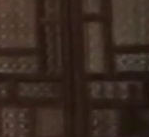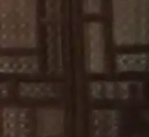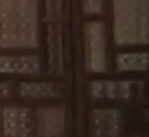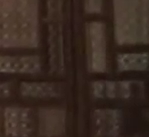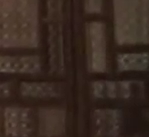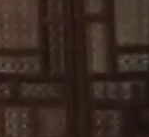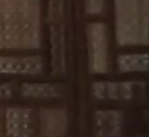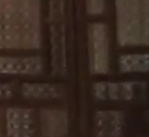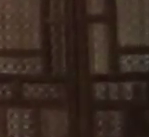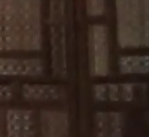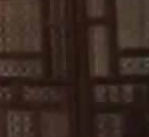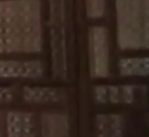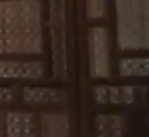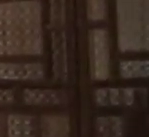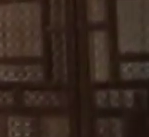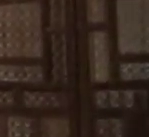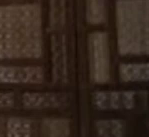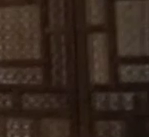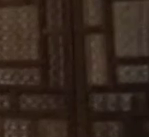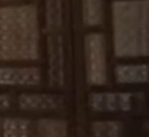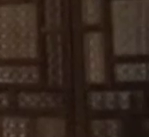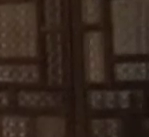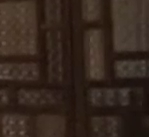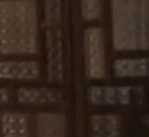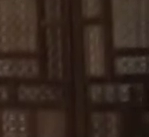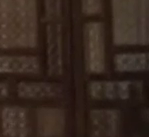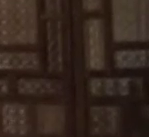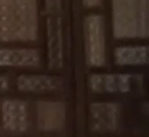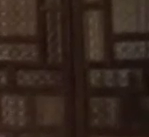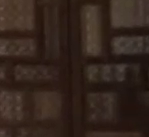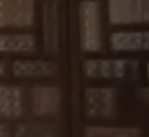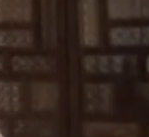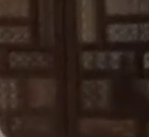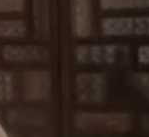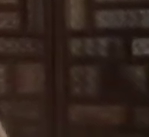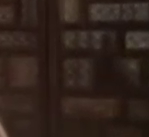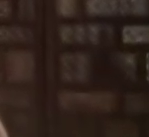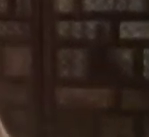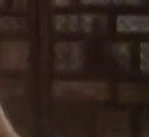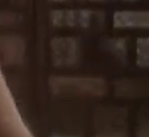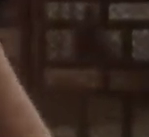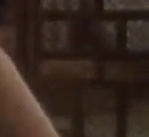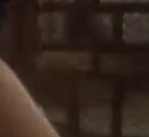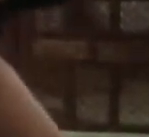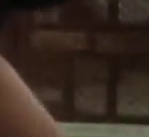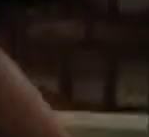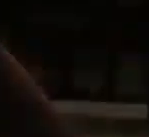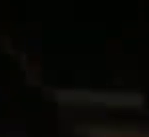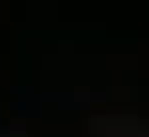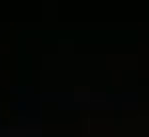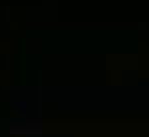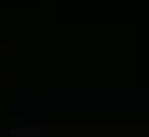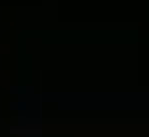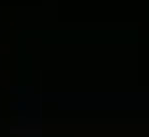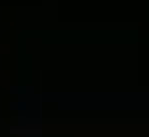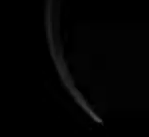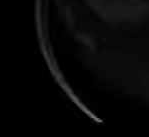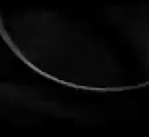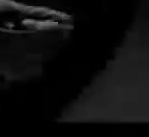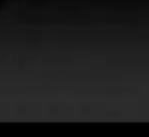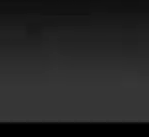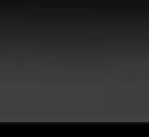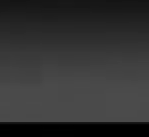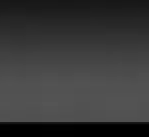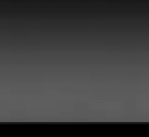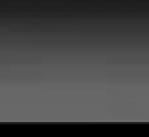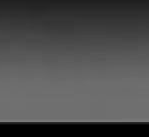¿Qué? Pues te vas a quedar. Sí, sí, pero te voy a extrañar, flaca. Ay, te voy a extrañar. Uy, uy, uy.